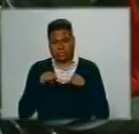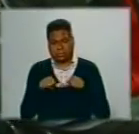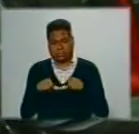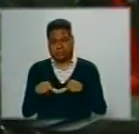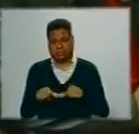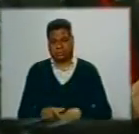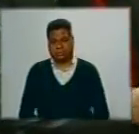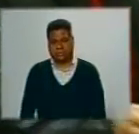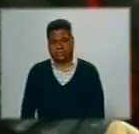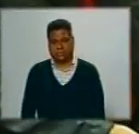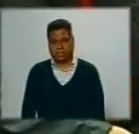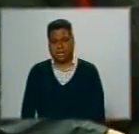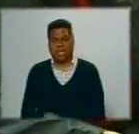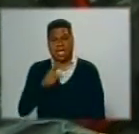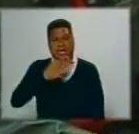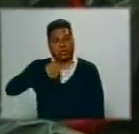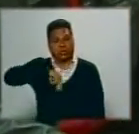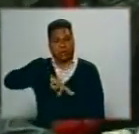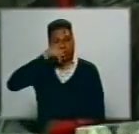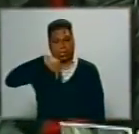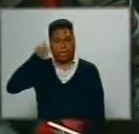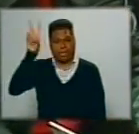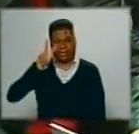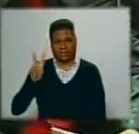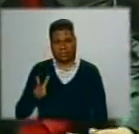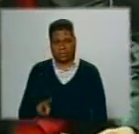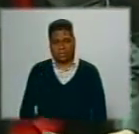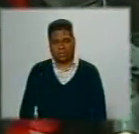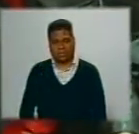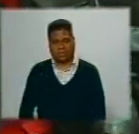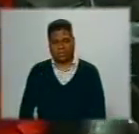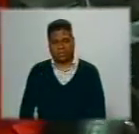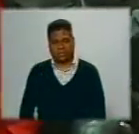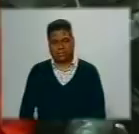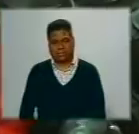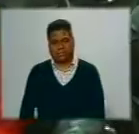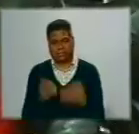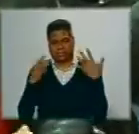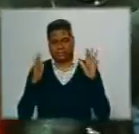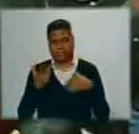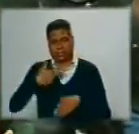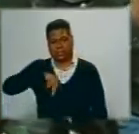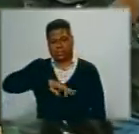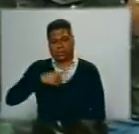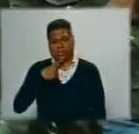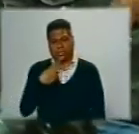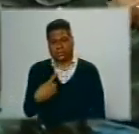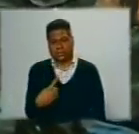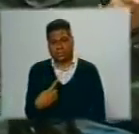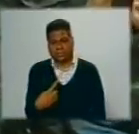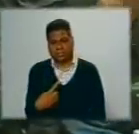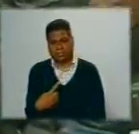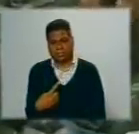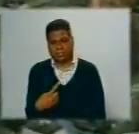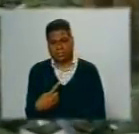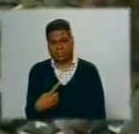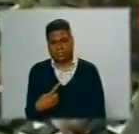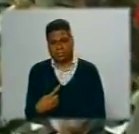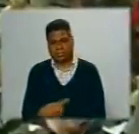que es territorio venezolano. Y por eso seguimos diciendo,